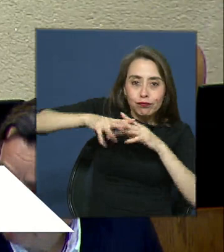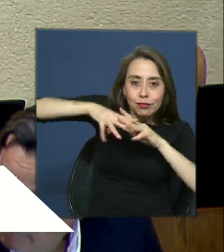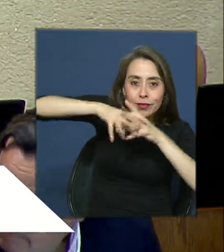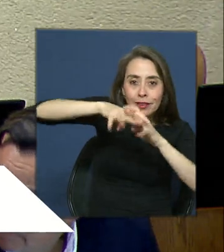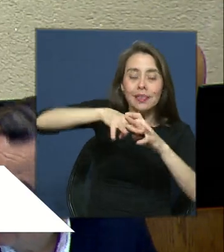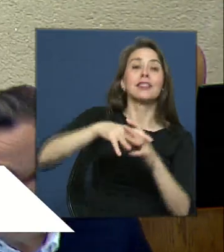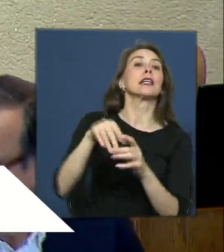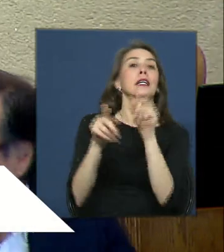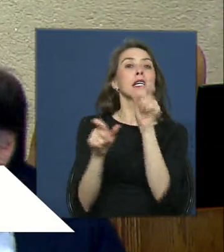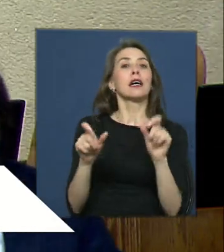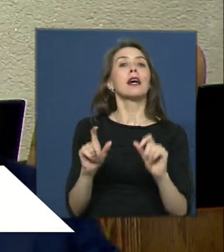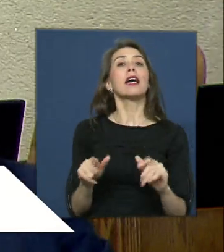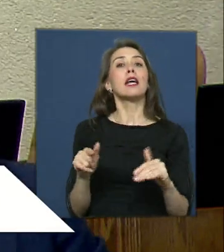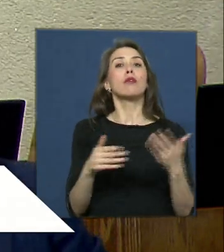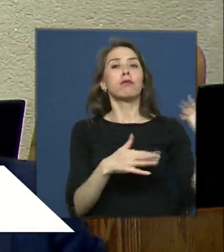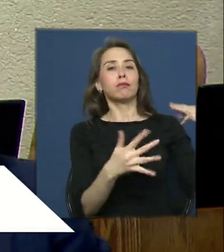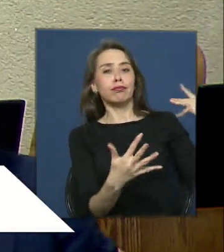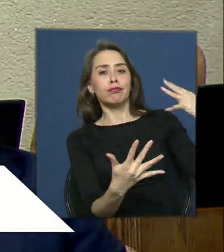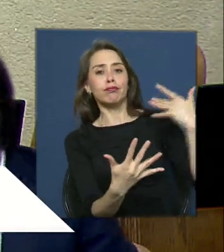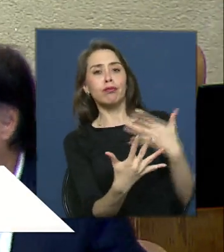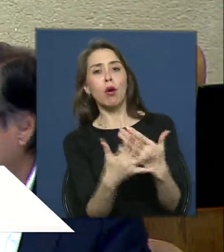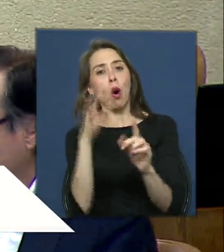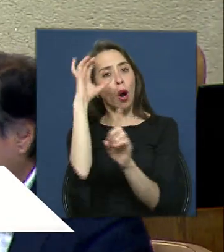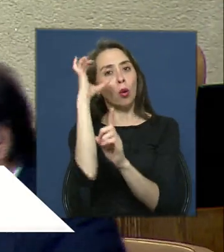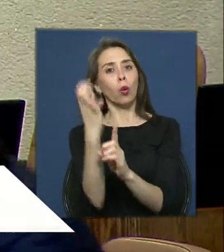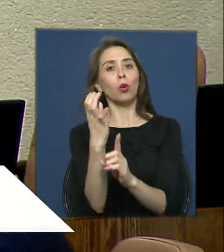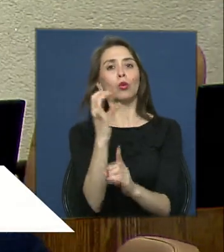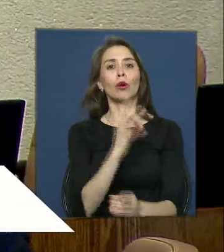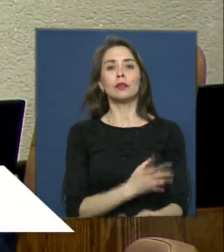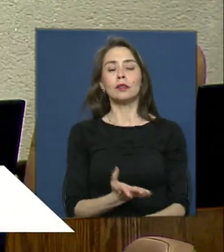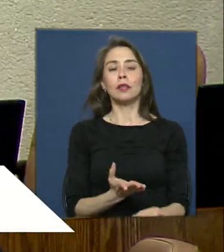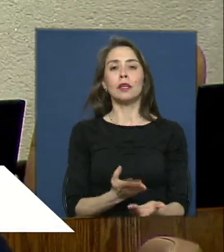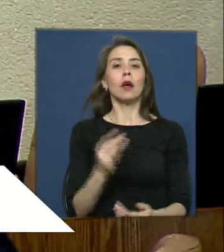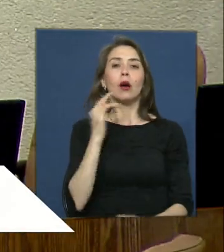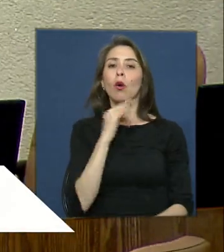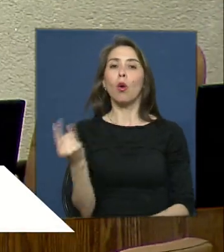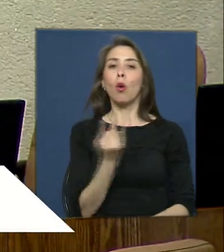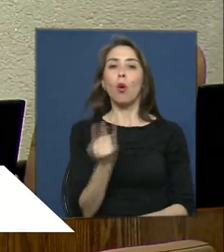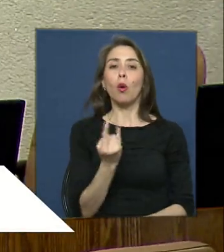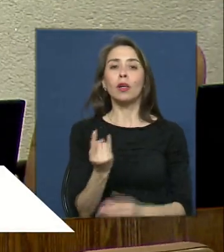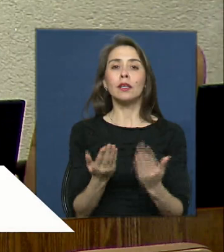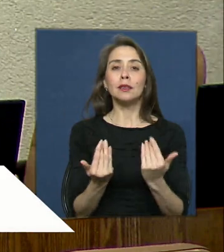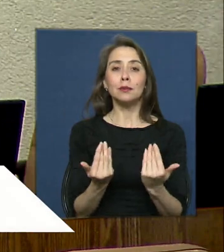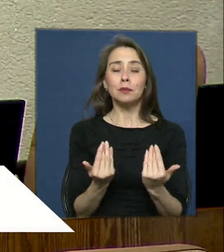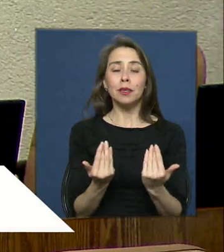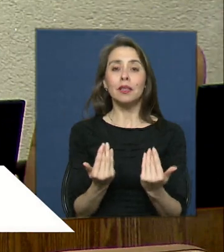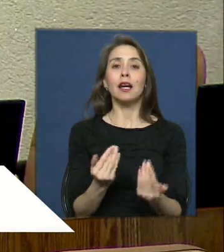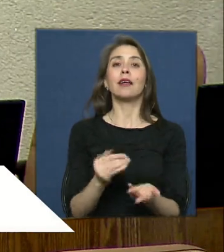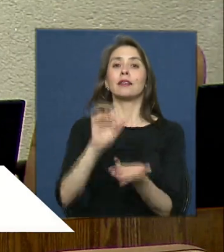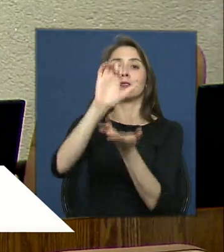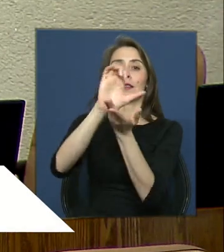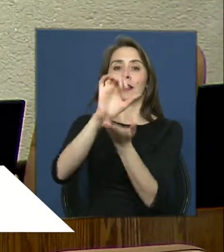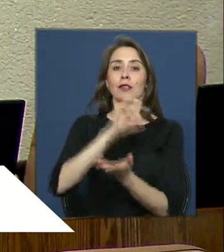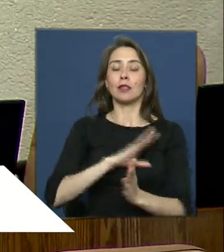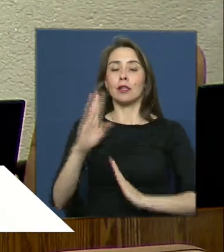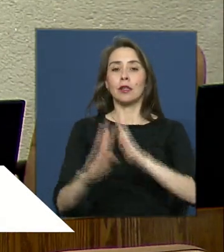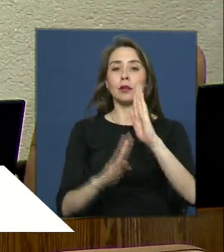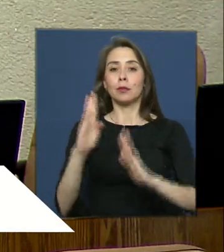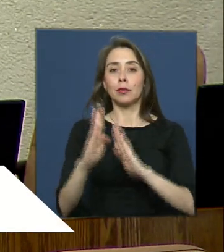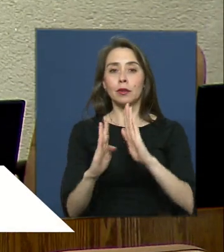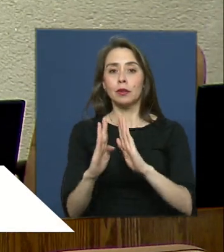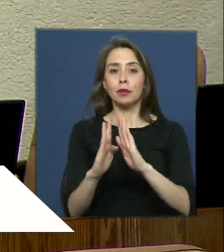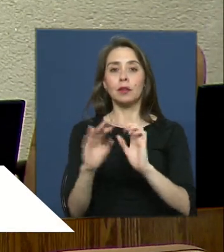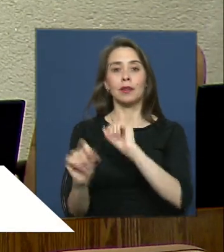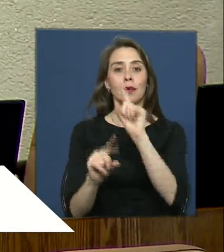a nuestra esencia cultural, están esperando con urgencia que el Estado de Chile pueda protegerlos y